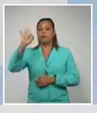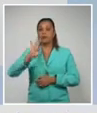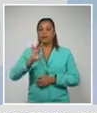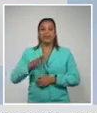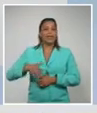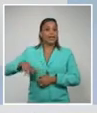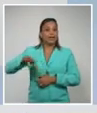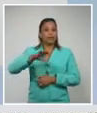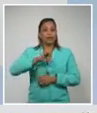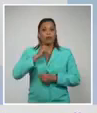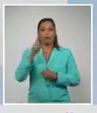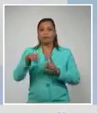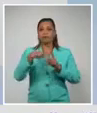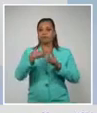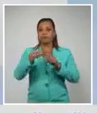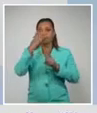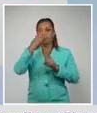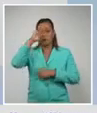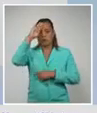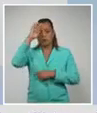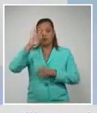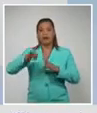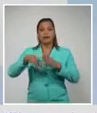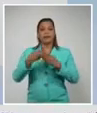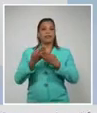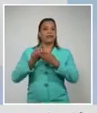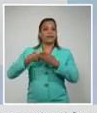los diagnosticados en Cuba en el día de ayer